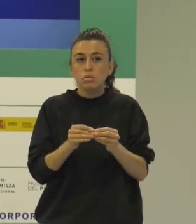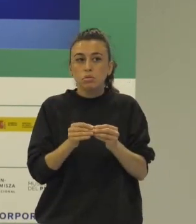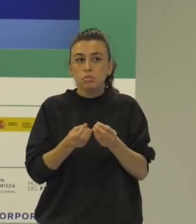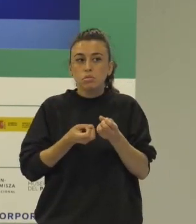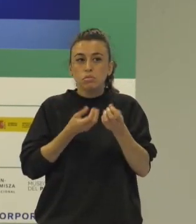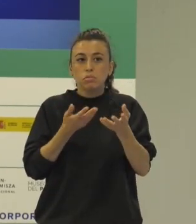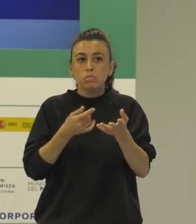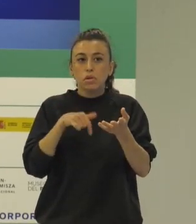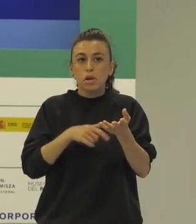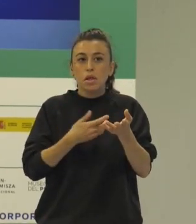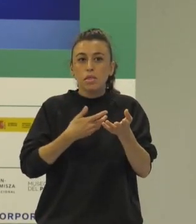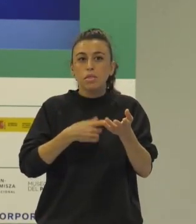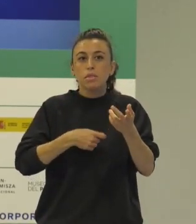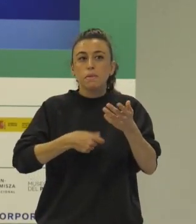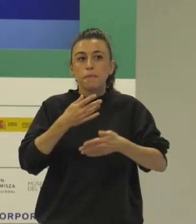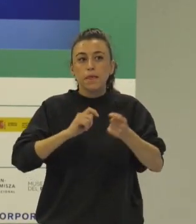Bueno, honestamente,